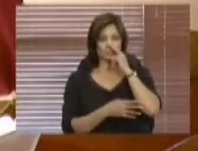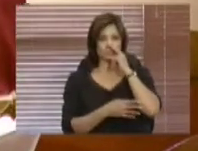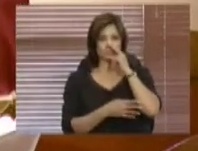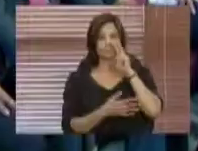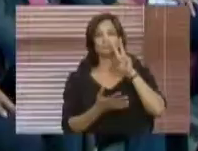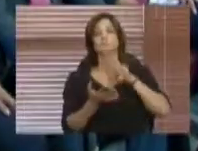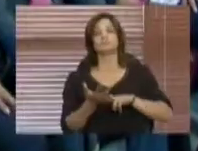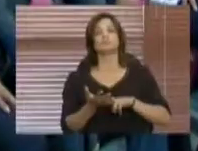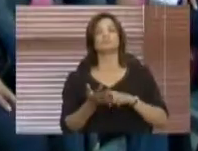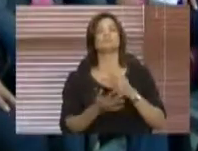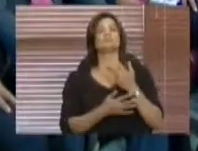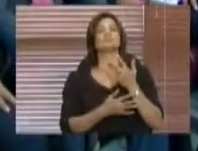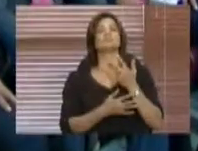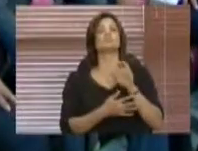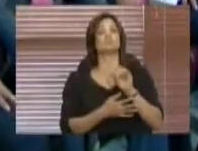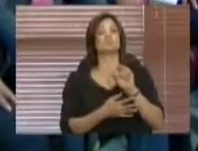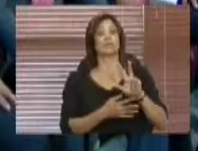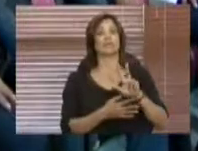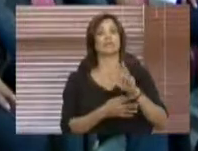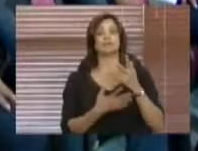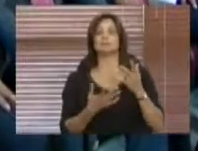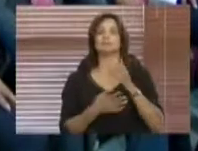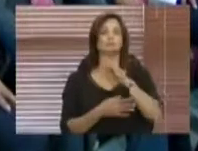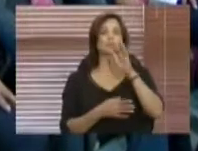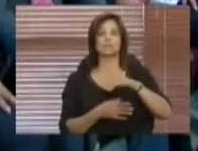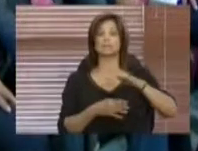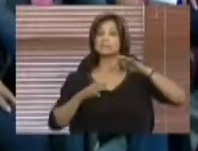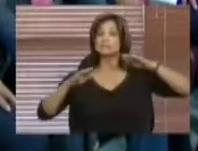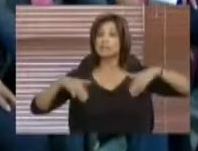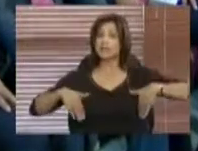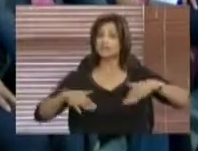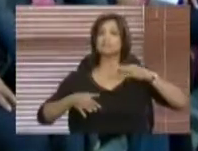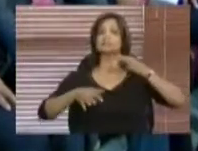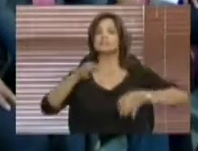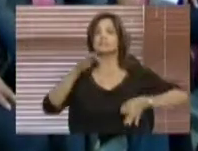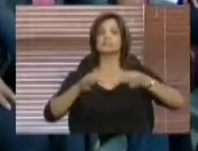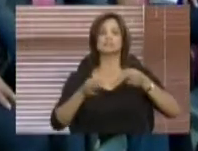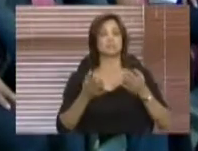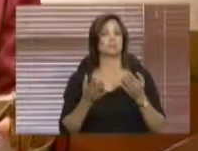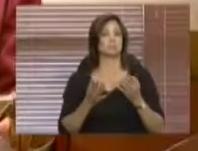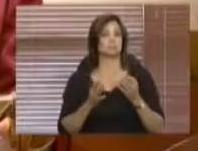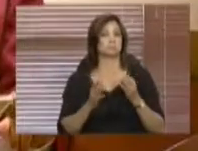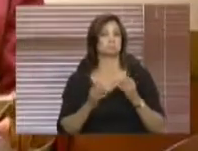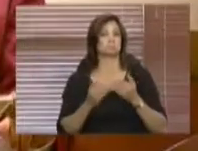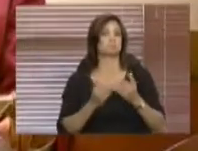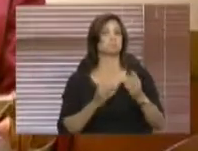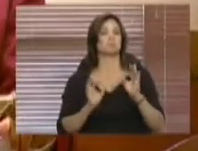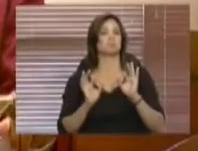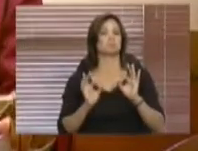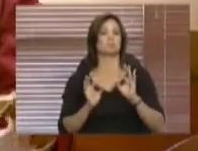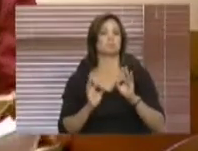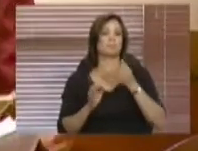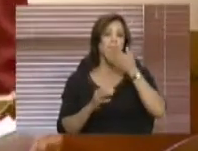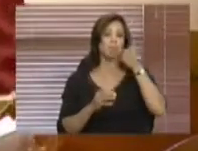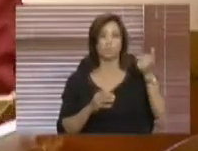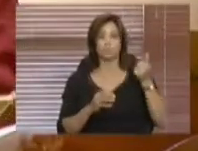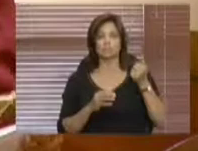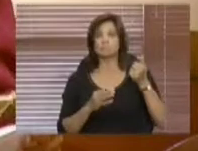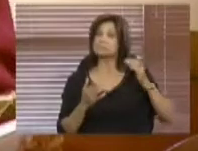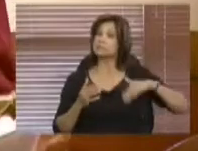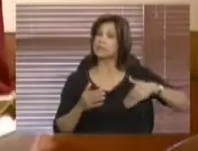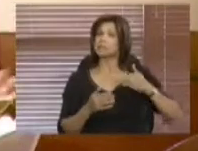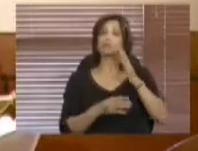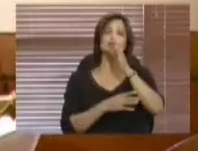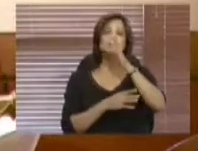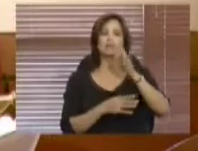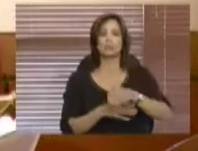julio de 2003. Nunca es tarde, si la dicha es buena, más vale tarde que nunca.